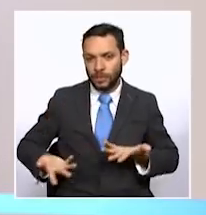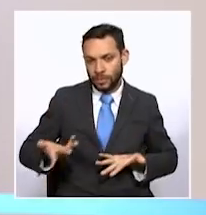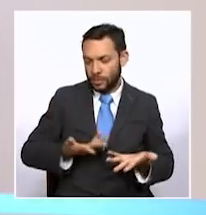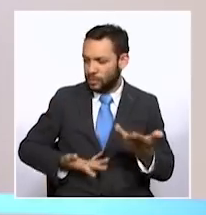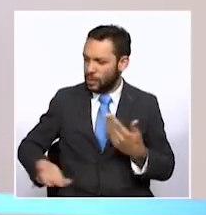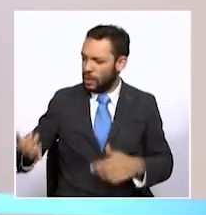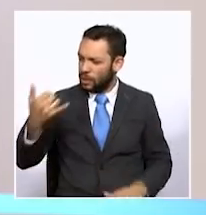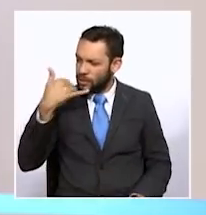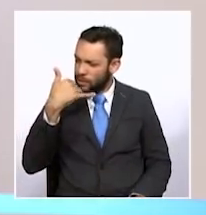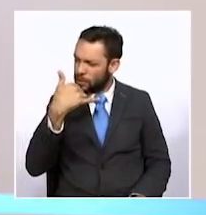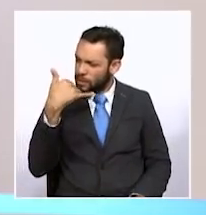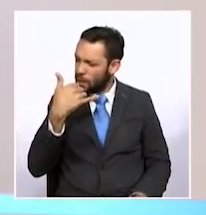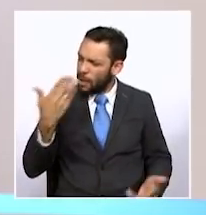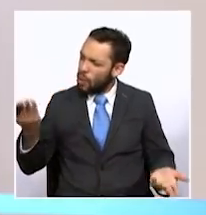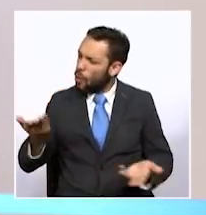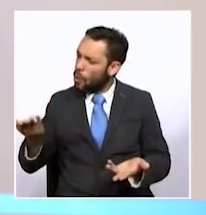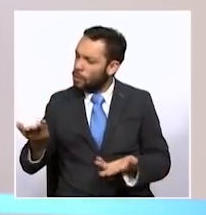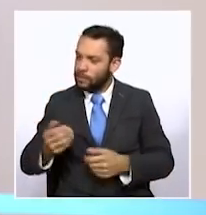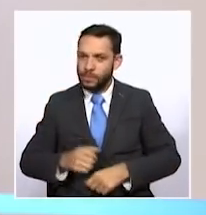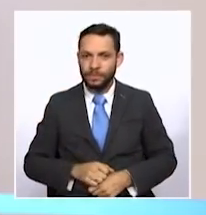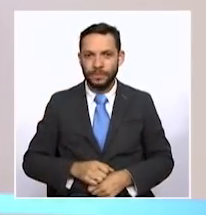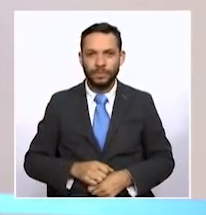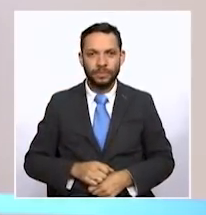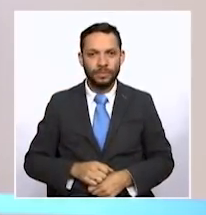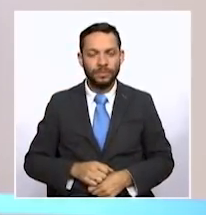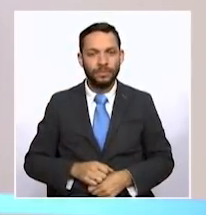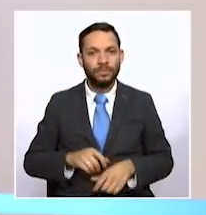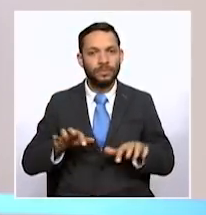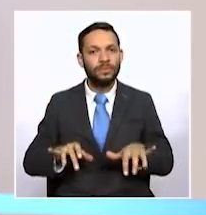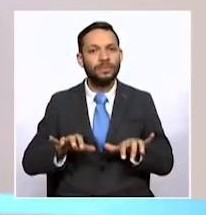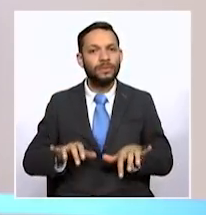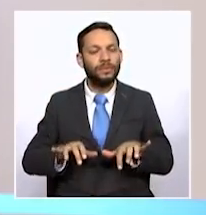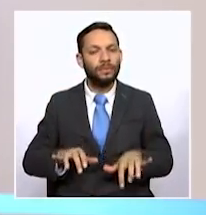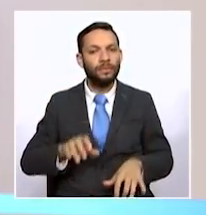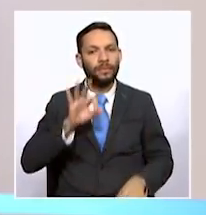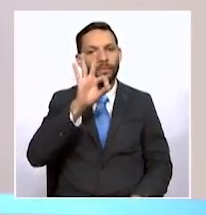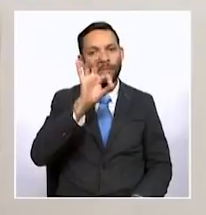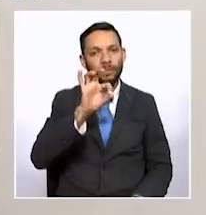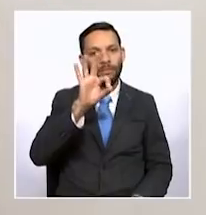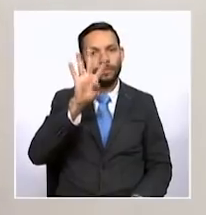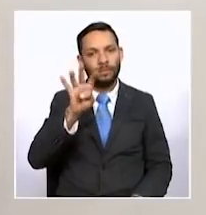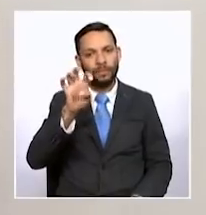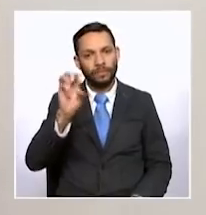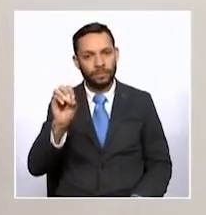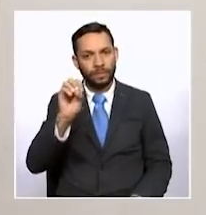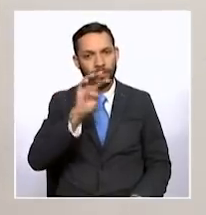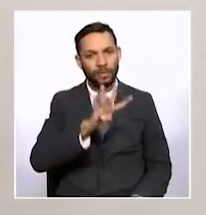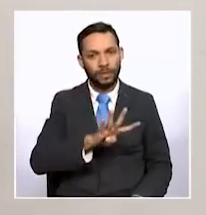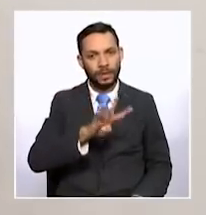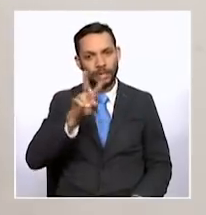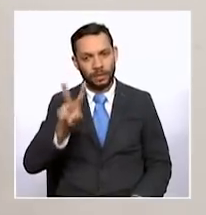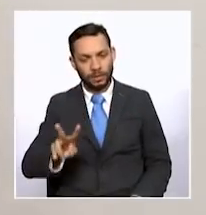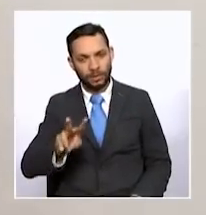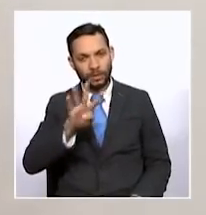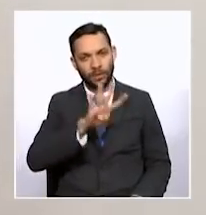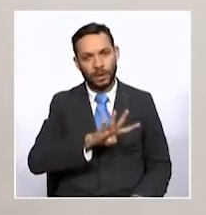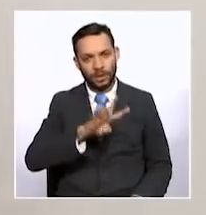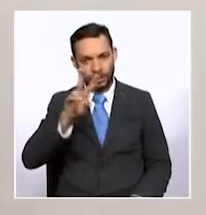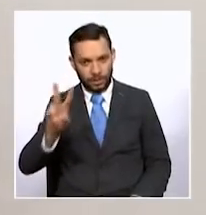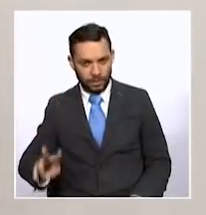teléfono podría la gente comunicarse con usted en la oficina? El teléfono del consultorio es 890-4242.